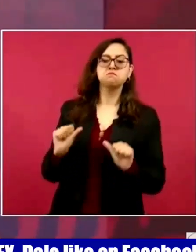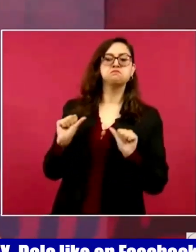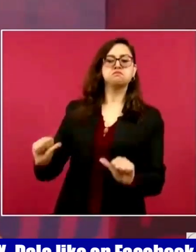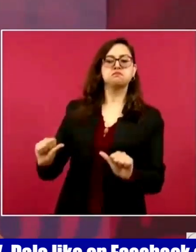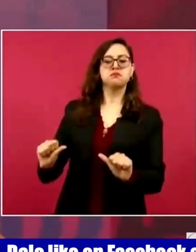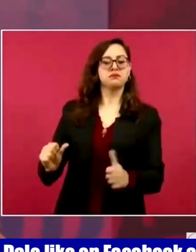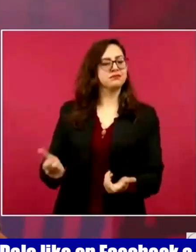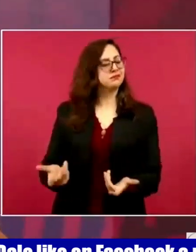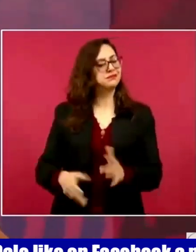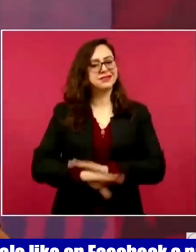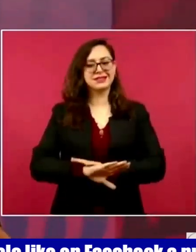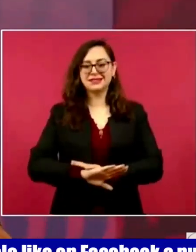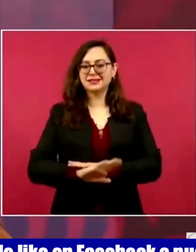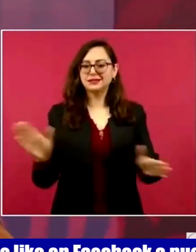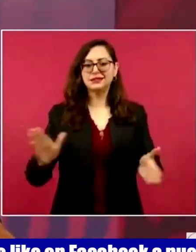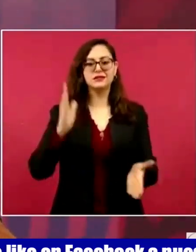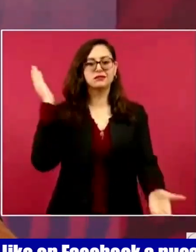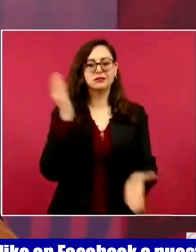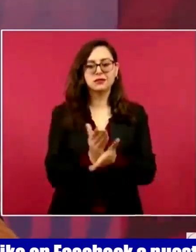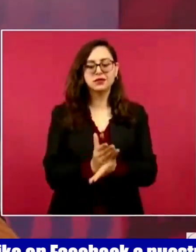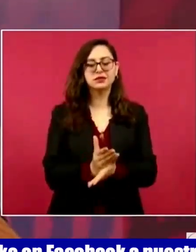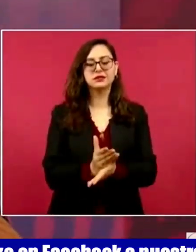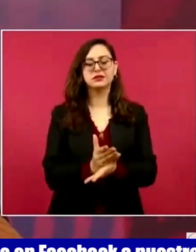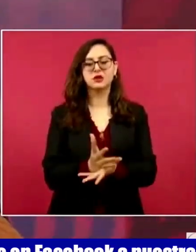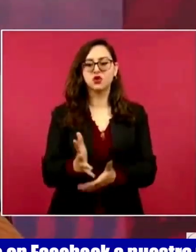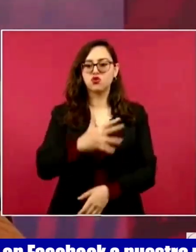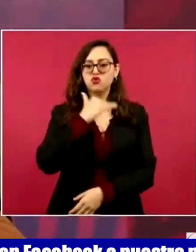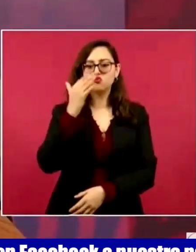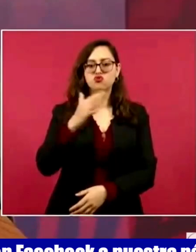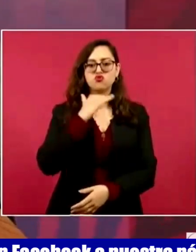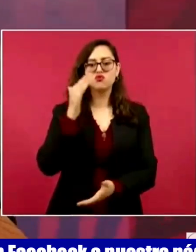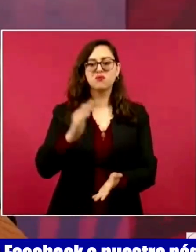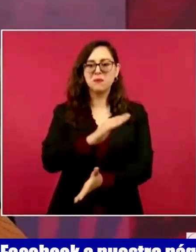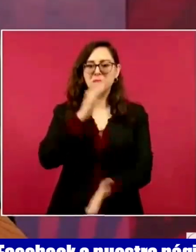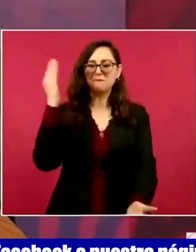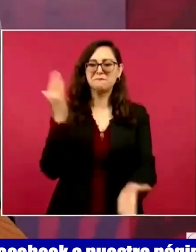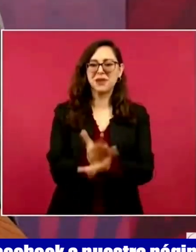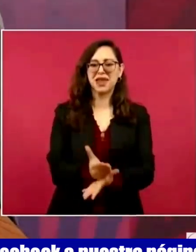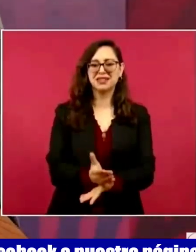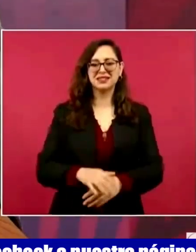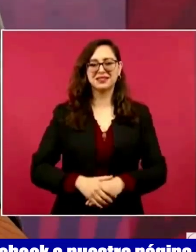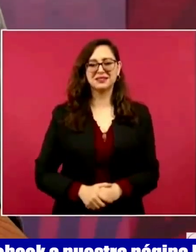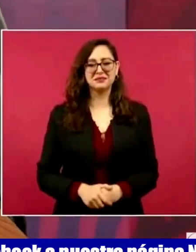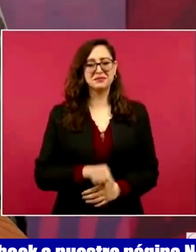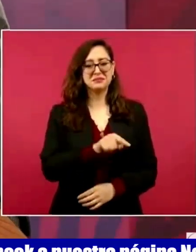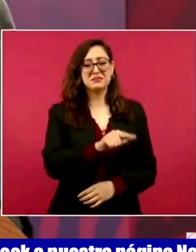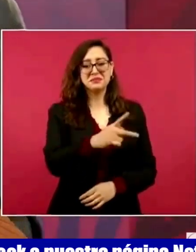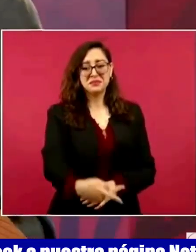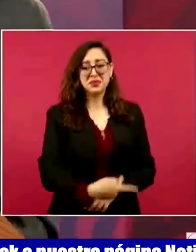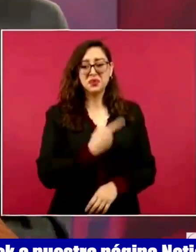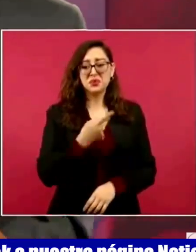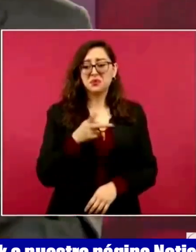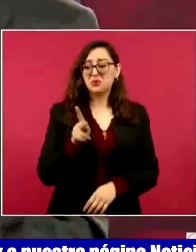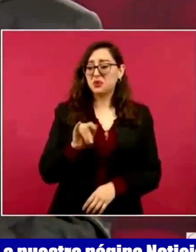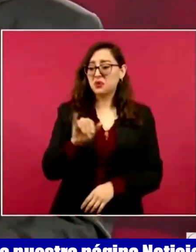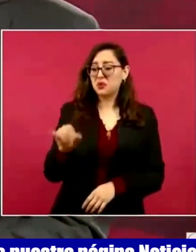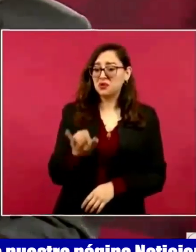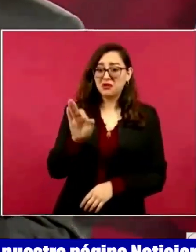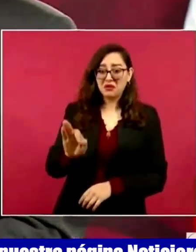que se acabe con la corrupción, que se acabe con la impunidad. Entonces me preguntan sobre el Poder Judicial. No,